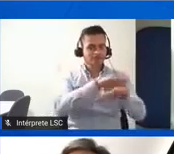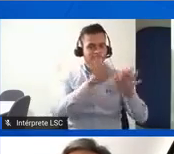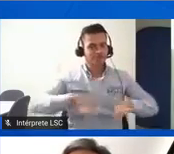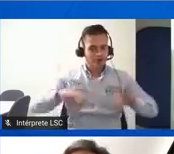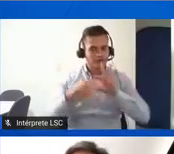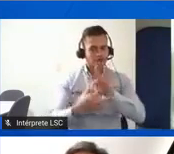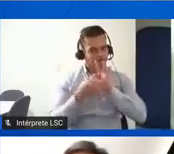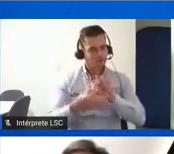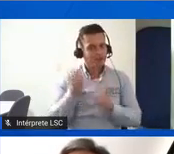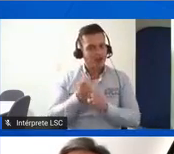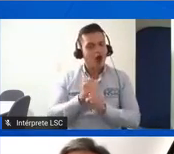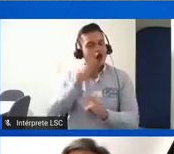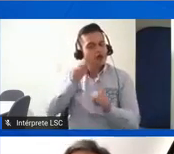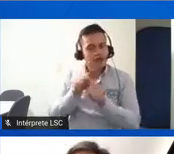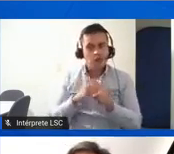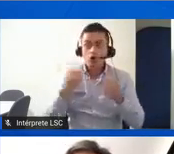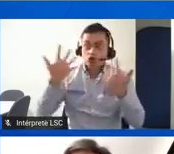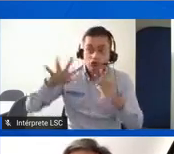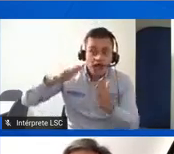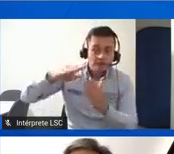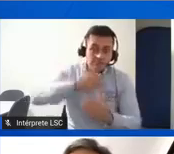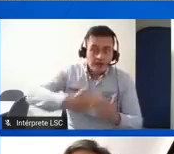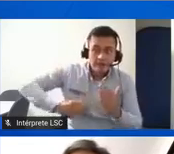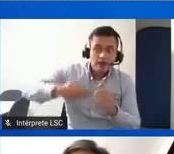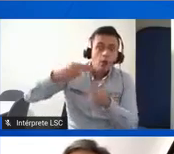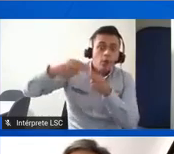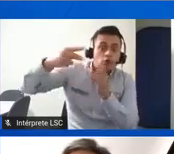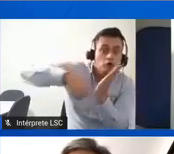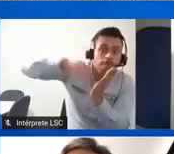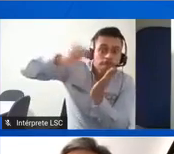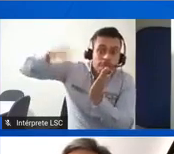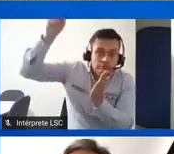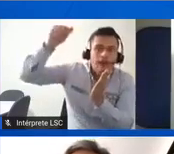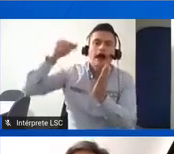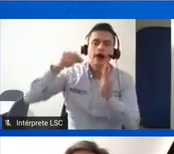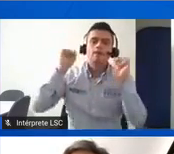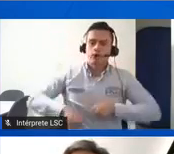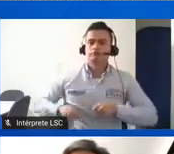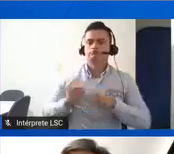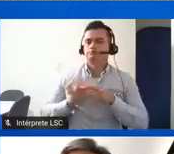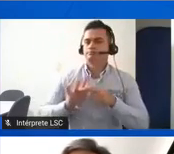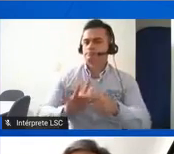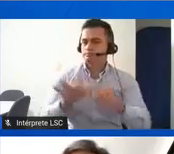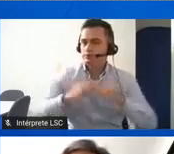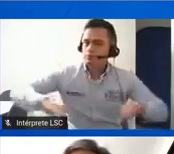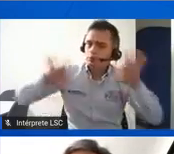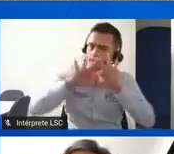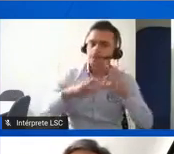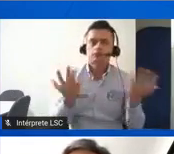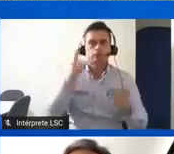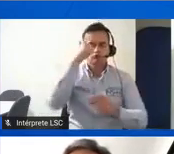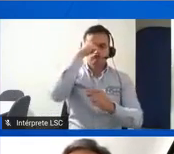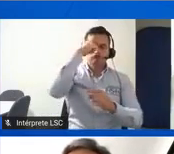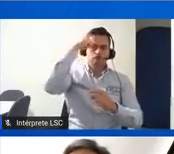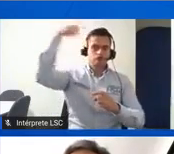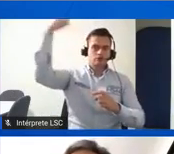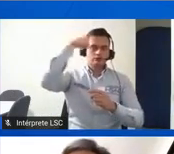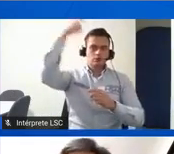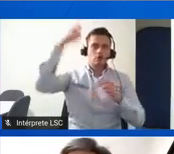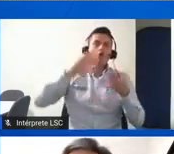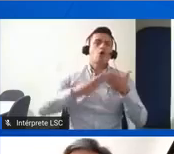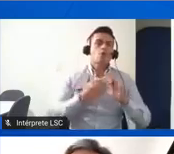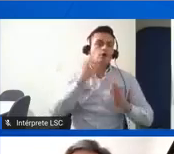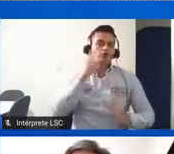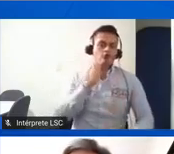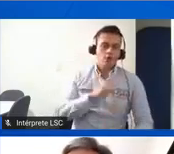que se implemente, para que funcione y para que dé los resultados de ese gran sueño que comunidades de sordos han tenido en el Valle del Cauca